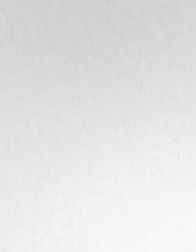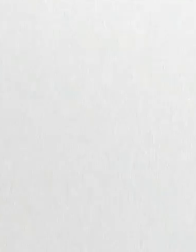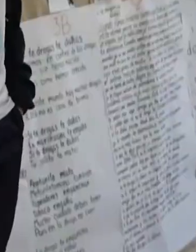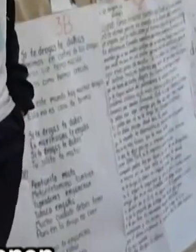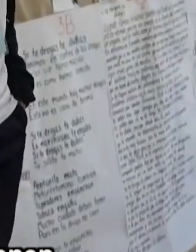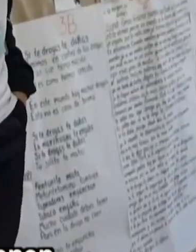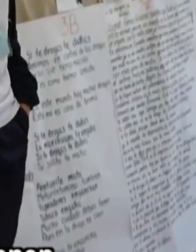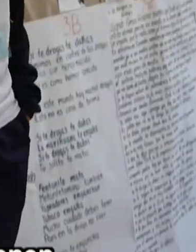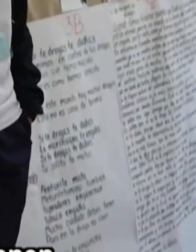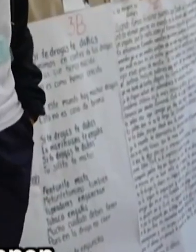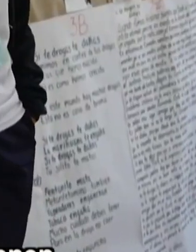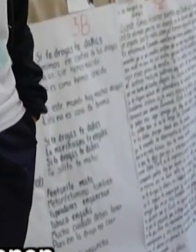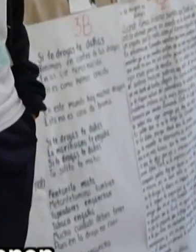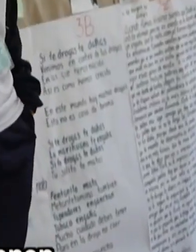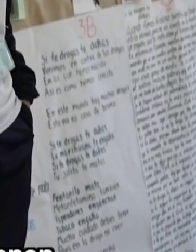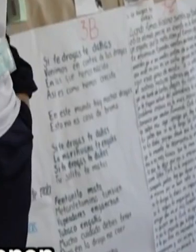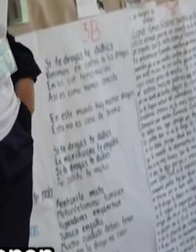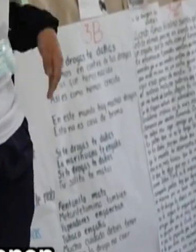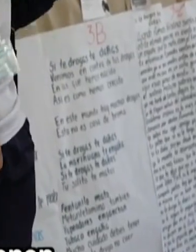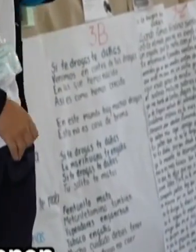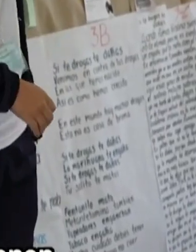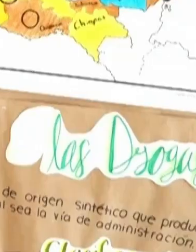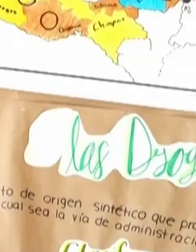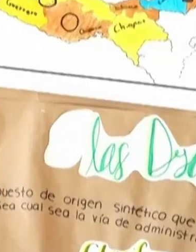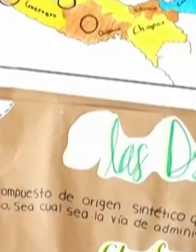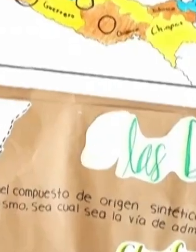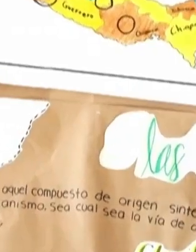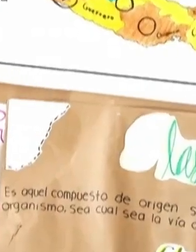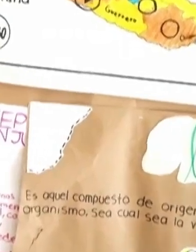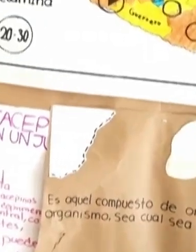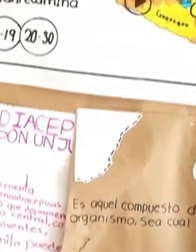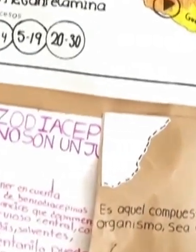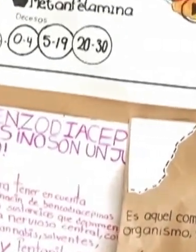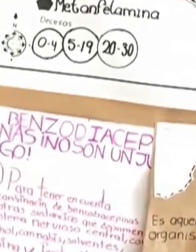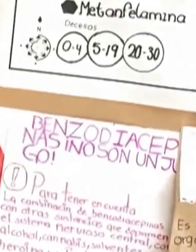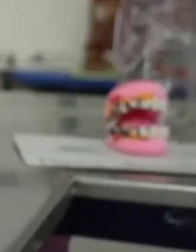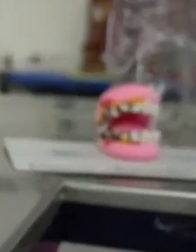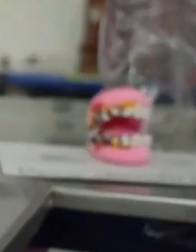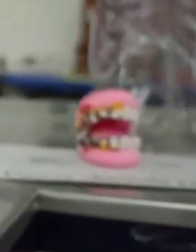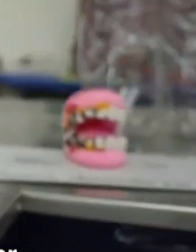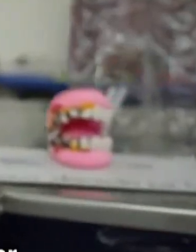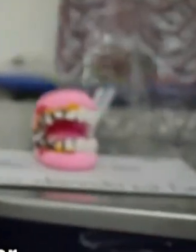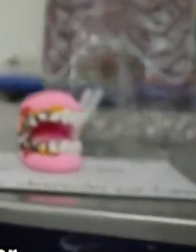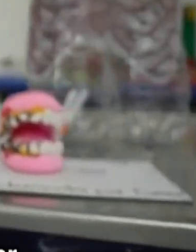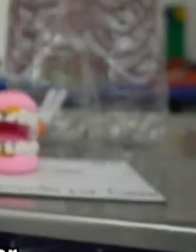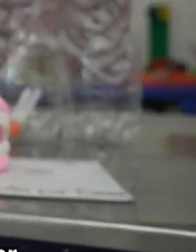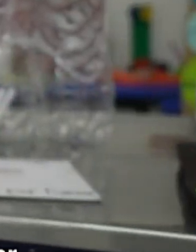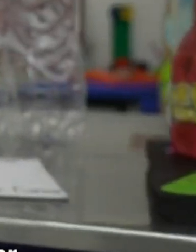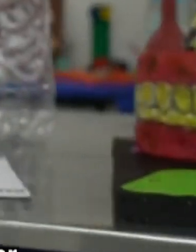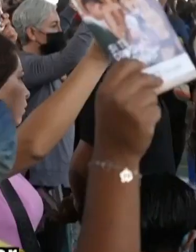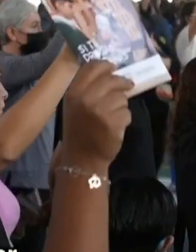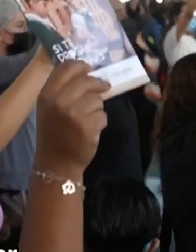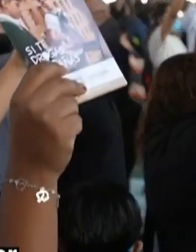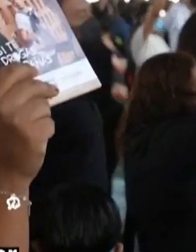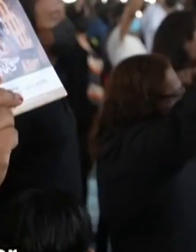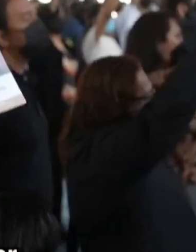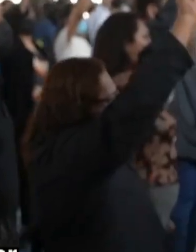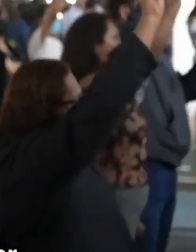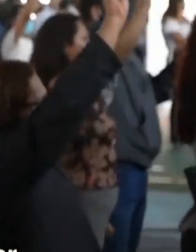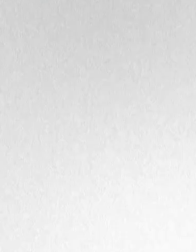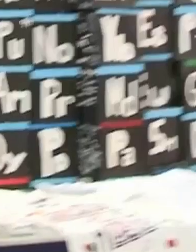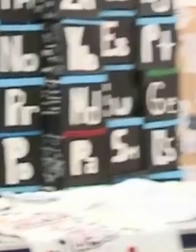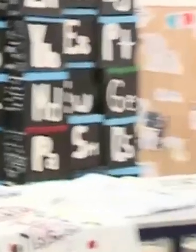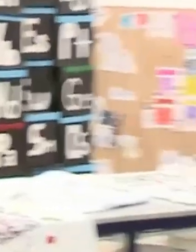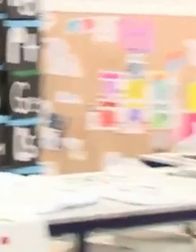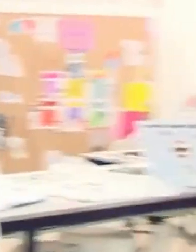progrese. Que ellos nos expresen las inquietudes que tienen para uno estar fortaleciendo. Y es una forma multidisciplinaria